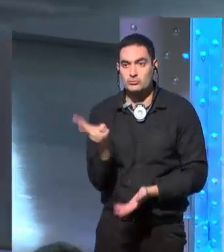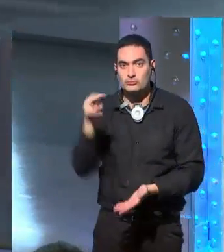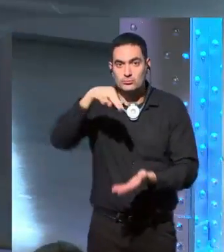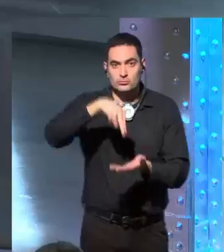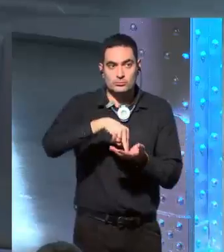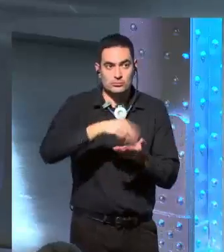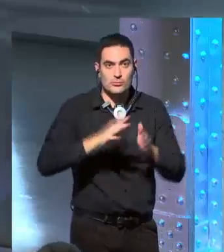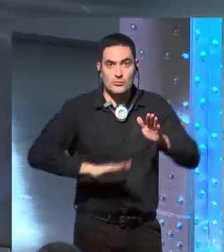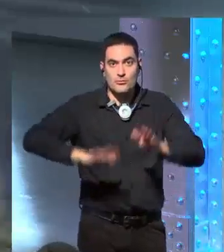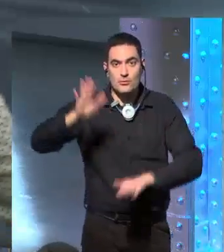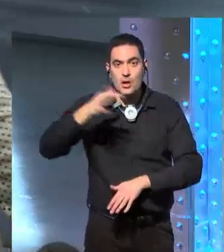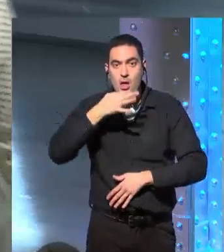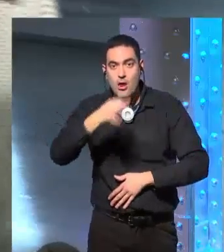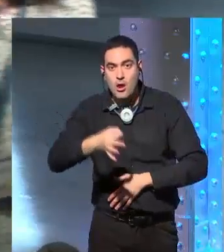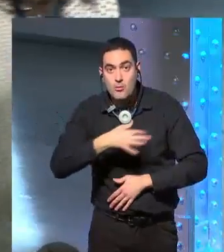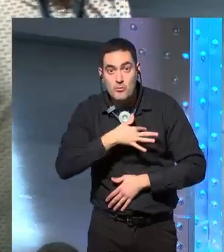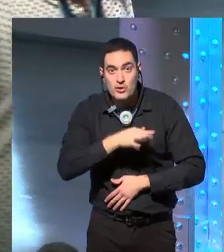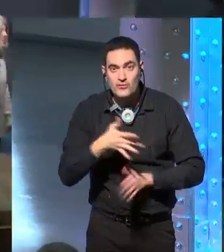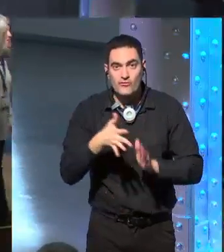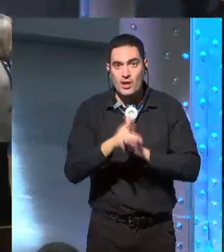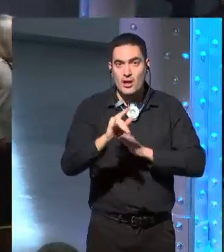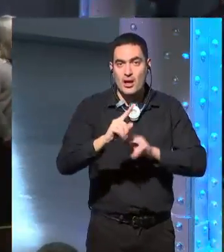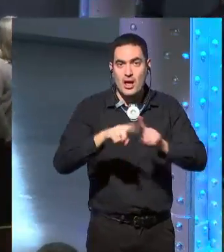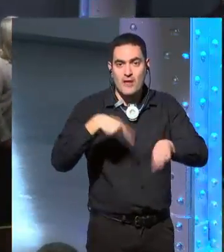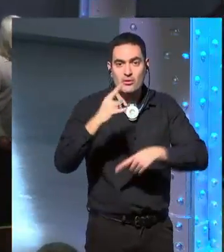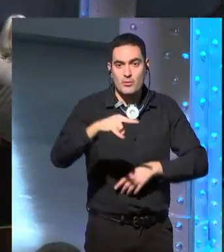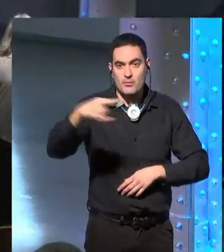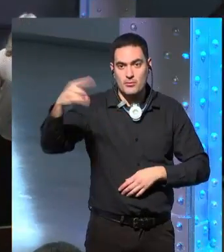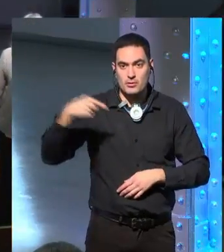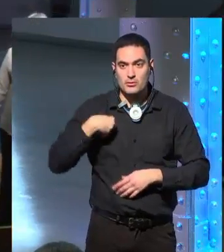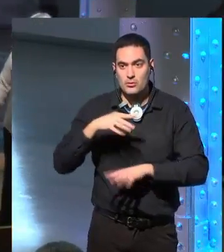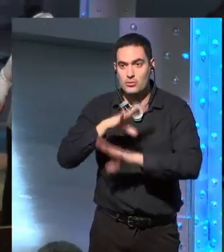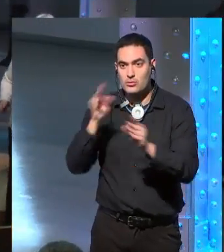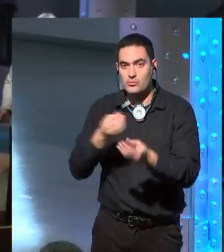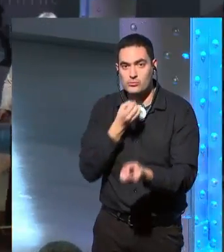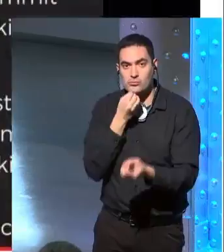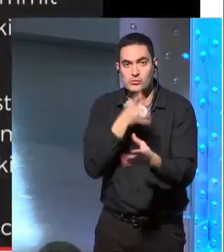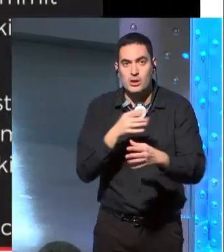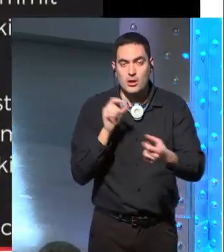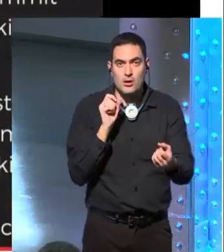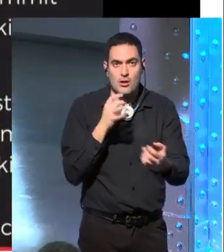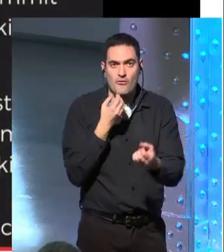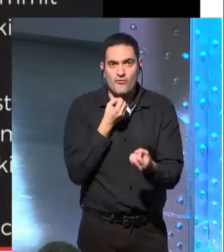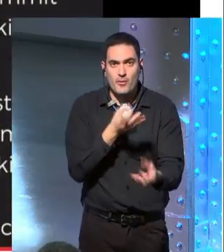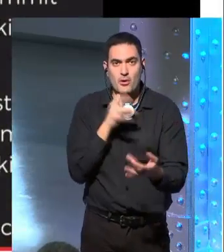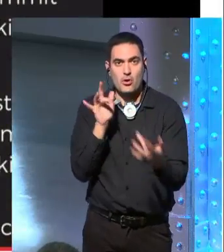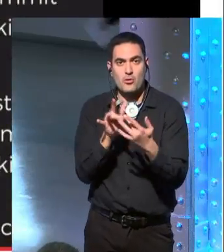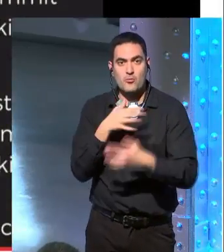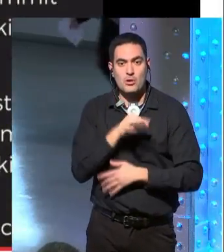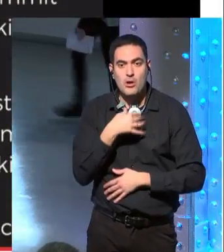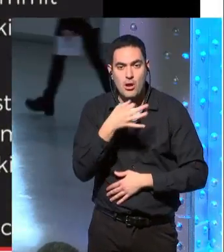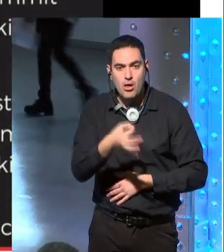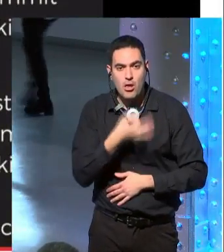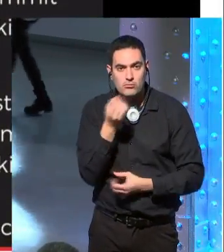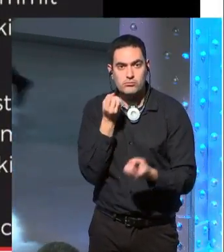se alza para hablar, puede multiplicar su efecto. Esta es mi información de contacto. Me encantaría continuar